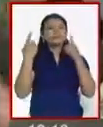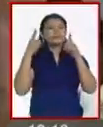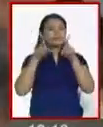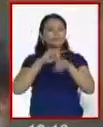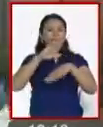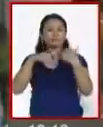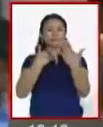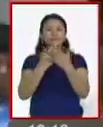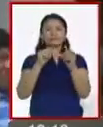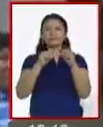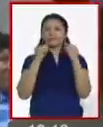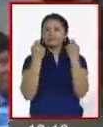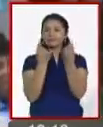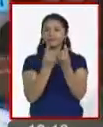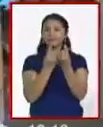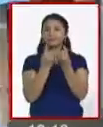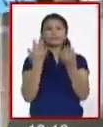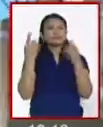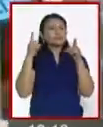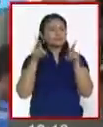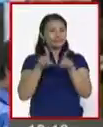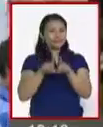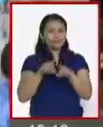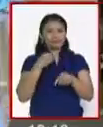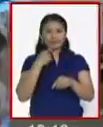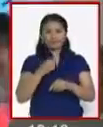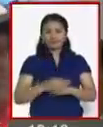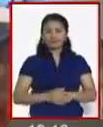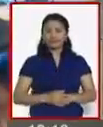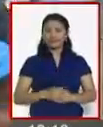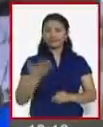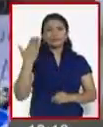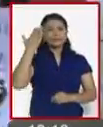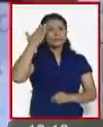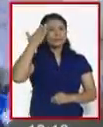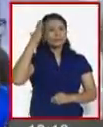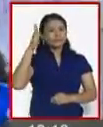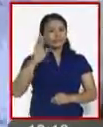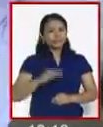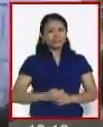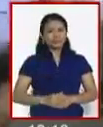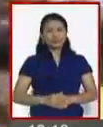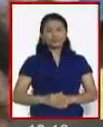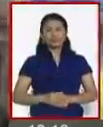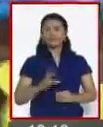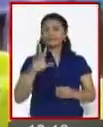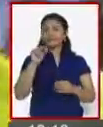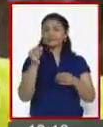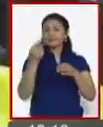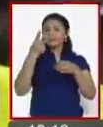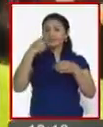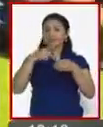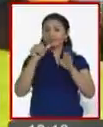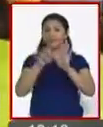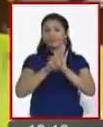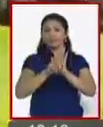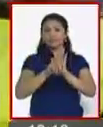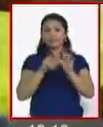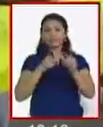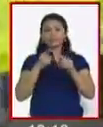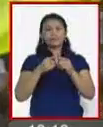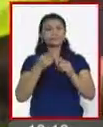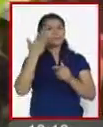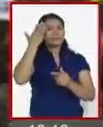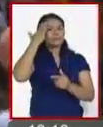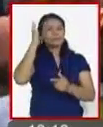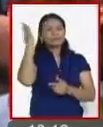consenso de todos los sectores. ¿Ustedes no están de acuerdo con lo que les han dicho? Nosotros no sabemos. No somos parte de esa ley. Por lo tanto,